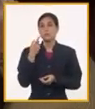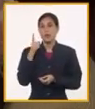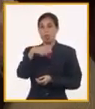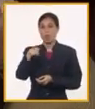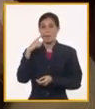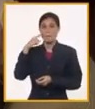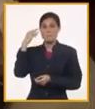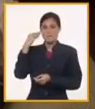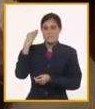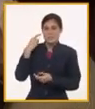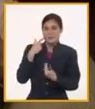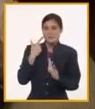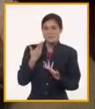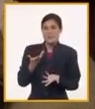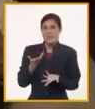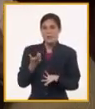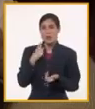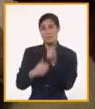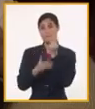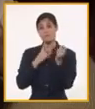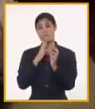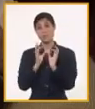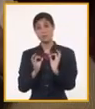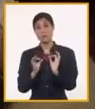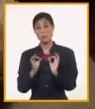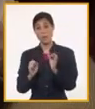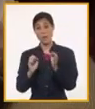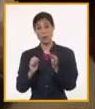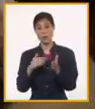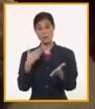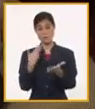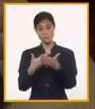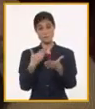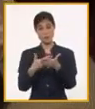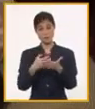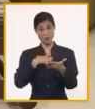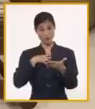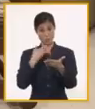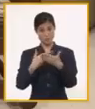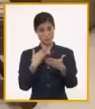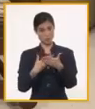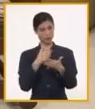no, era verdad, pero bueno, no me lo pudieron demostrar, que yo estaba